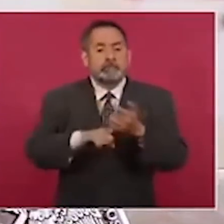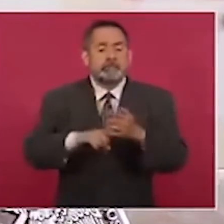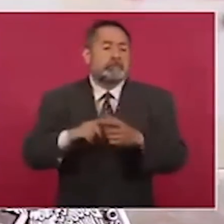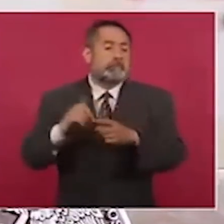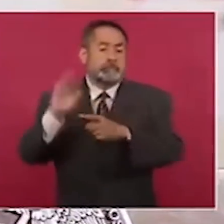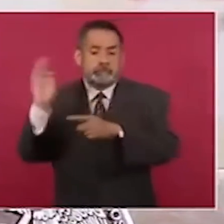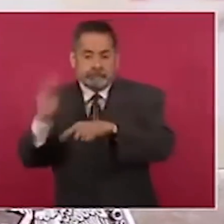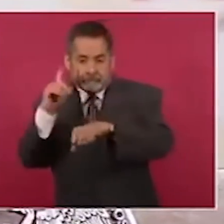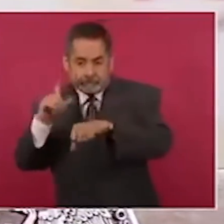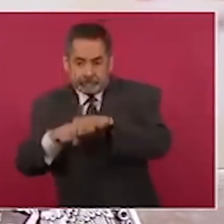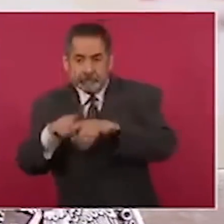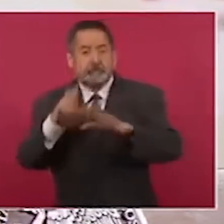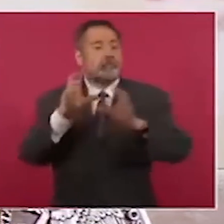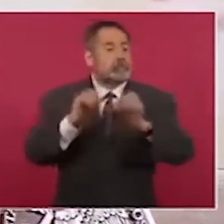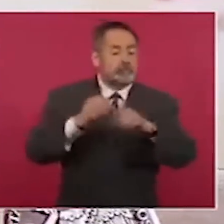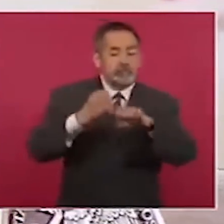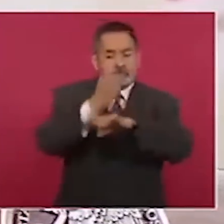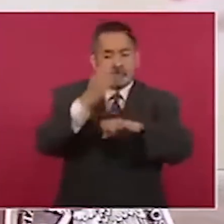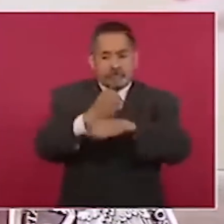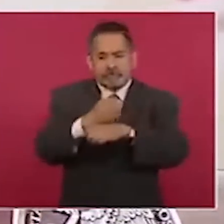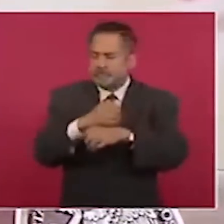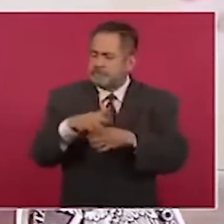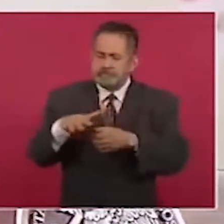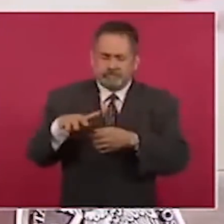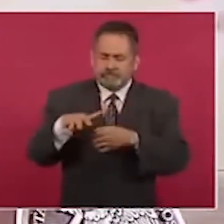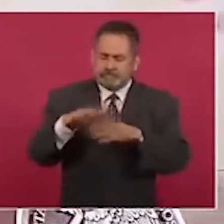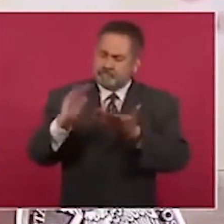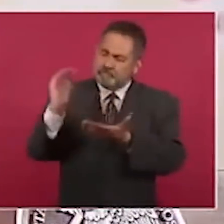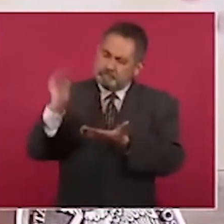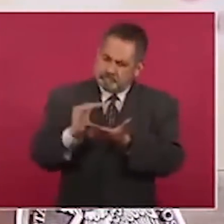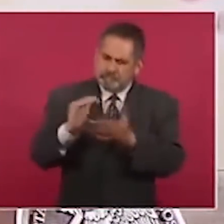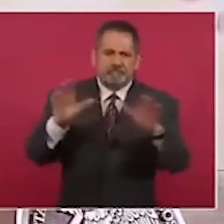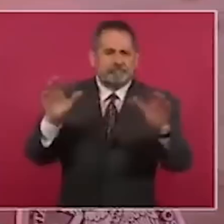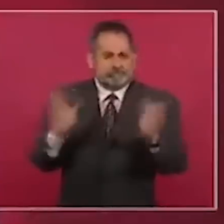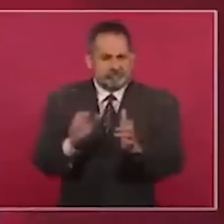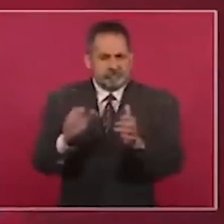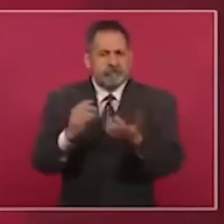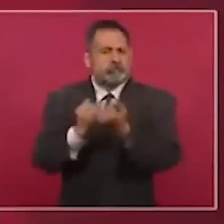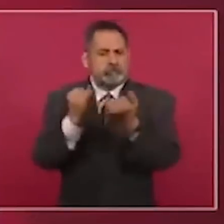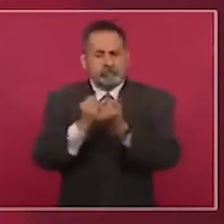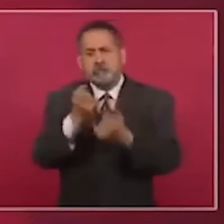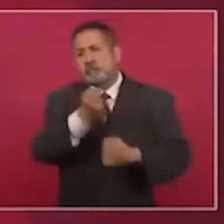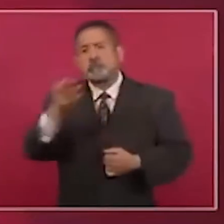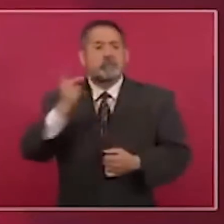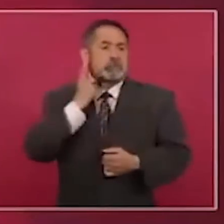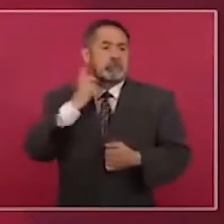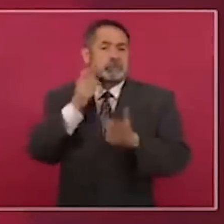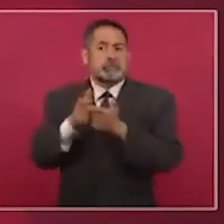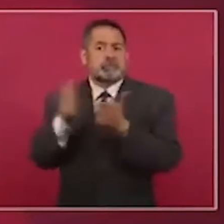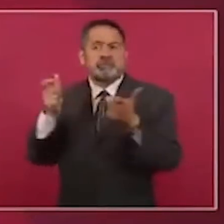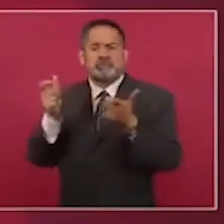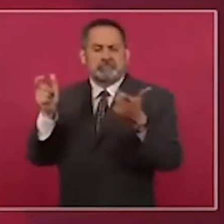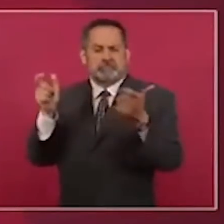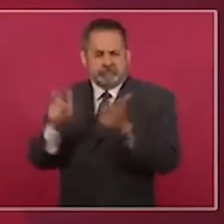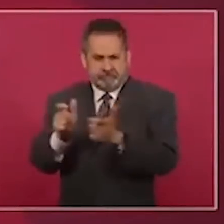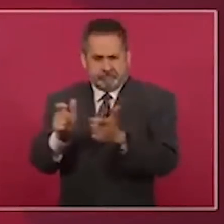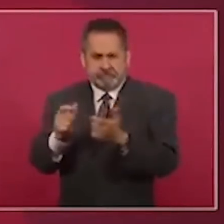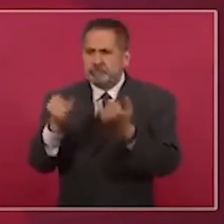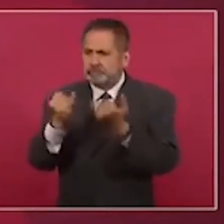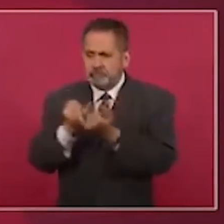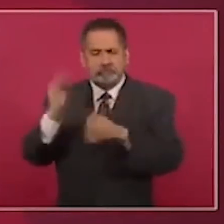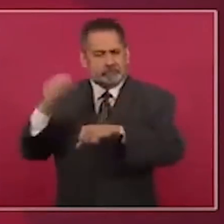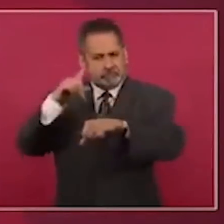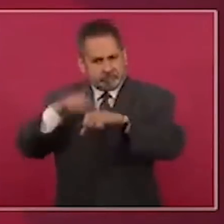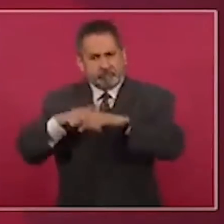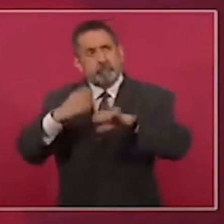y locales. Cabe destacar que va a tocar tanto la legislatura federal como la legislatura de los estados, en el caso de la